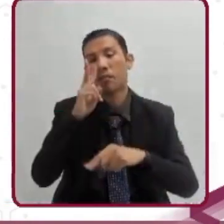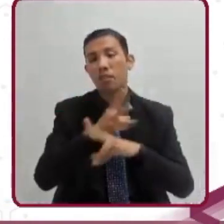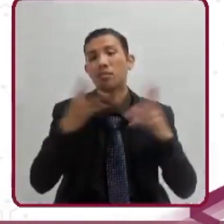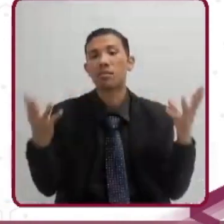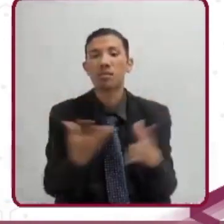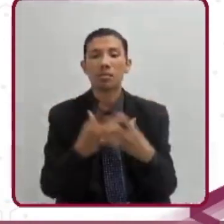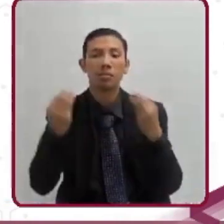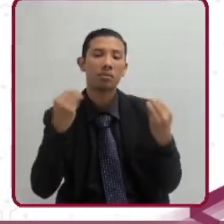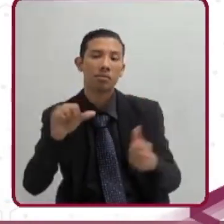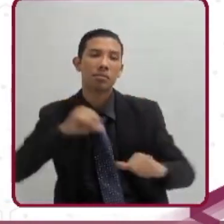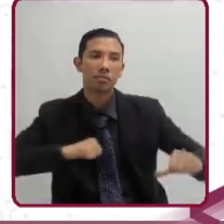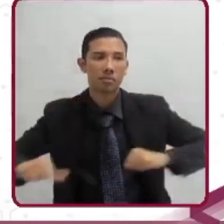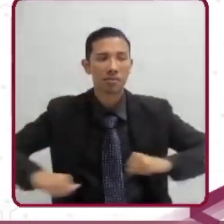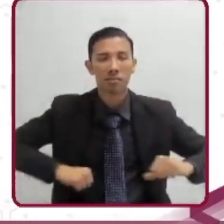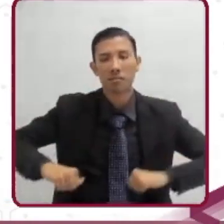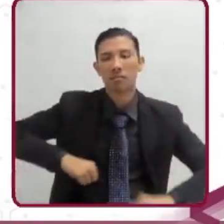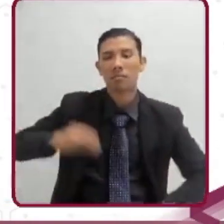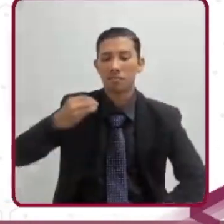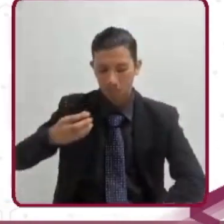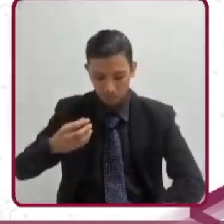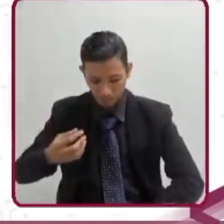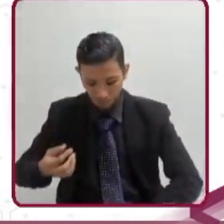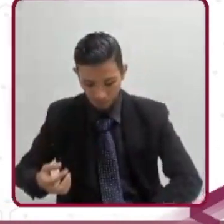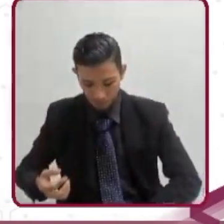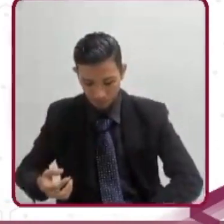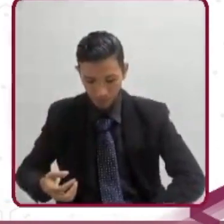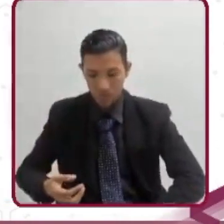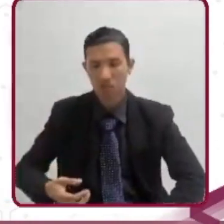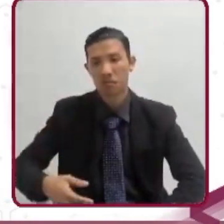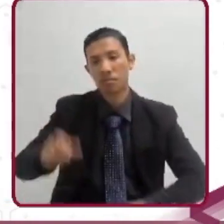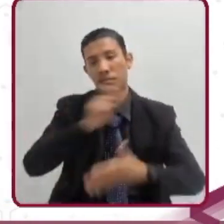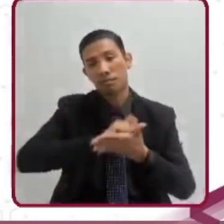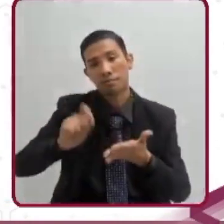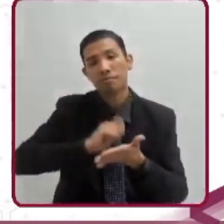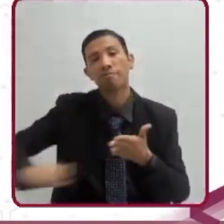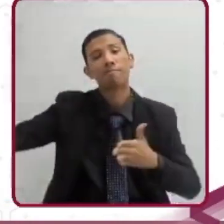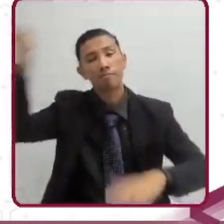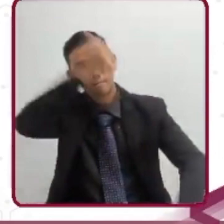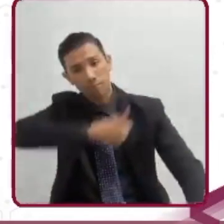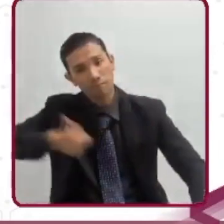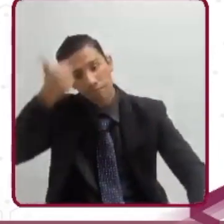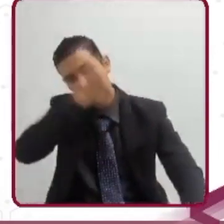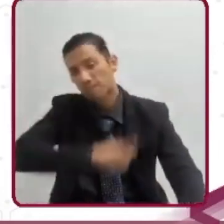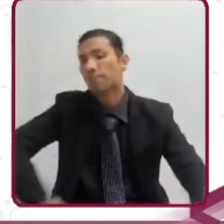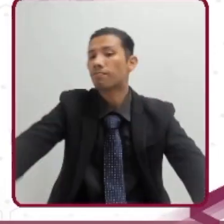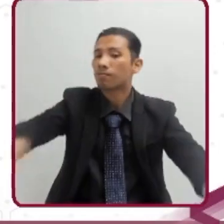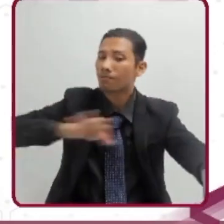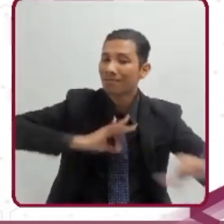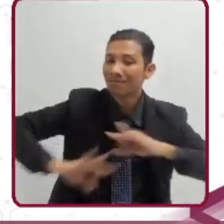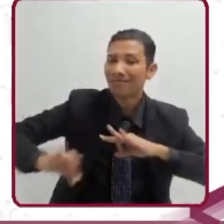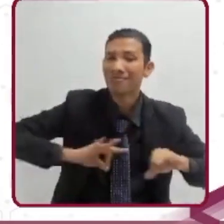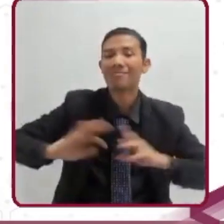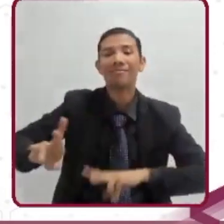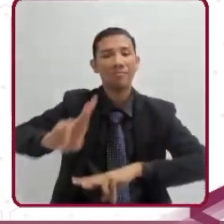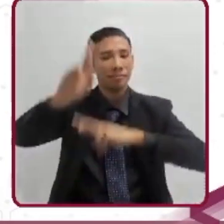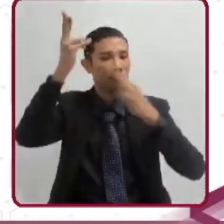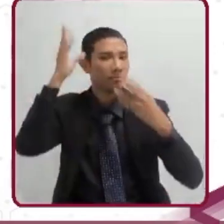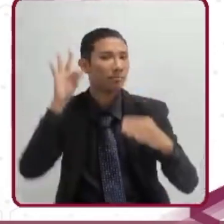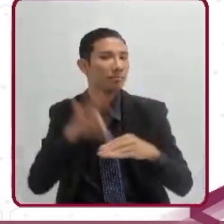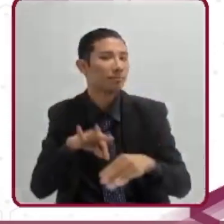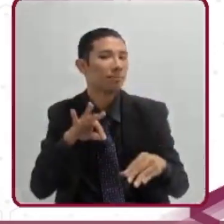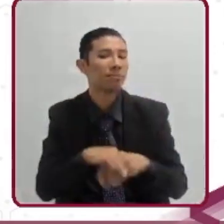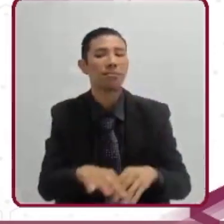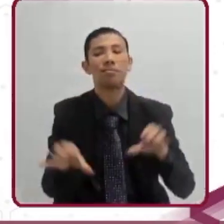muchas actividades, tenemos que arrastrar lápiz, tenemos que analizar la reforma electoral